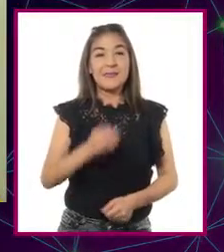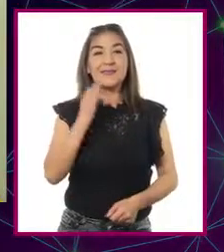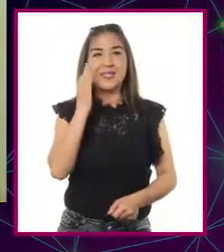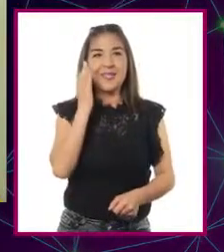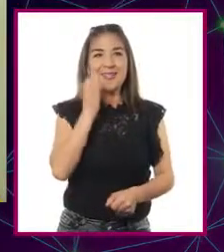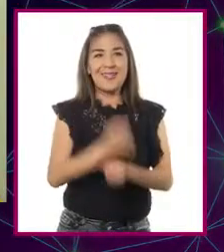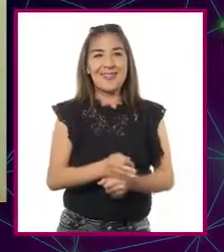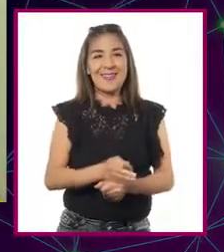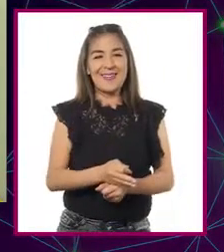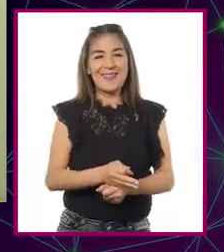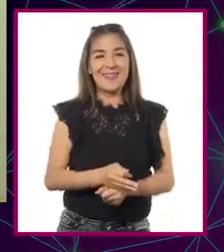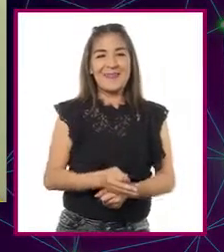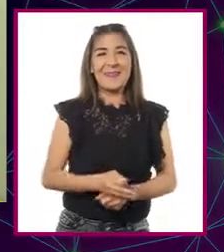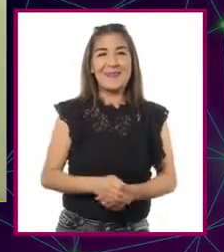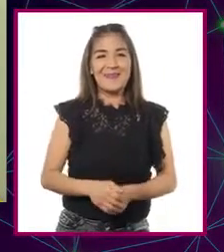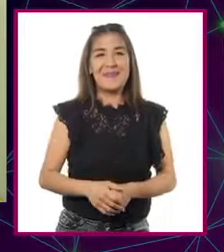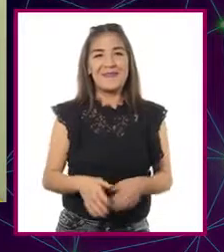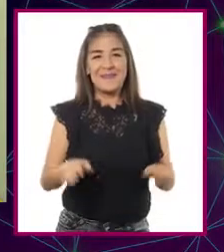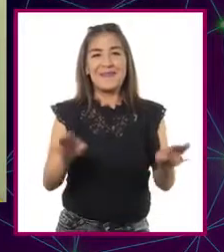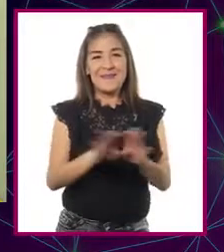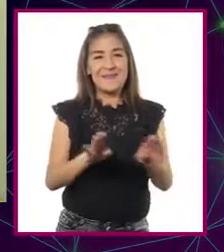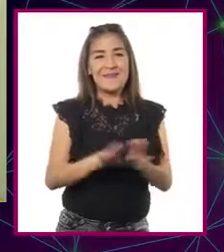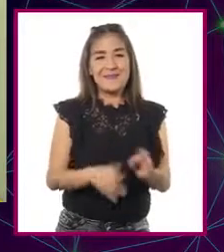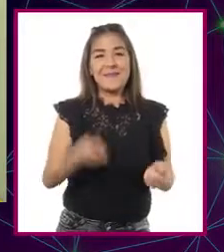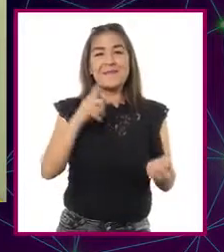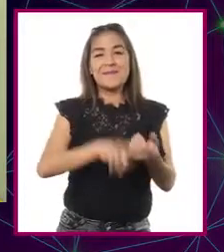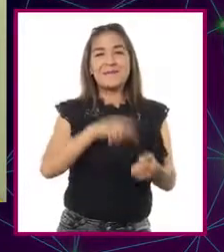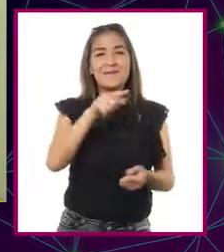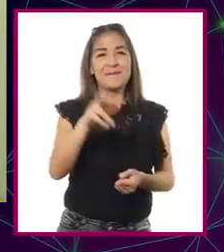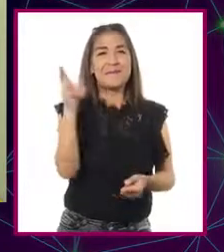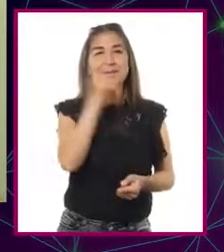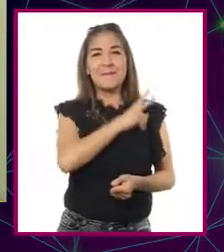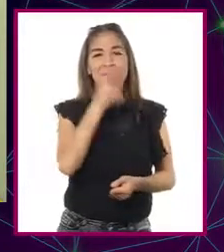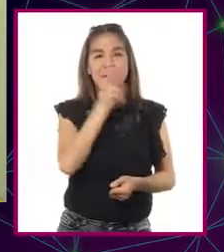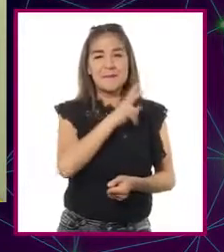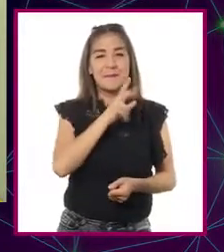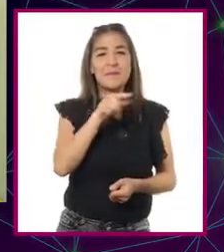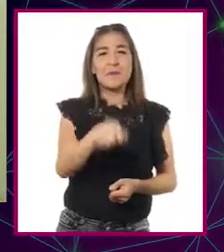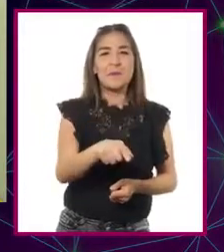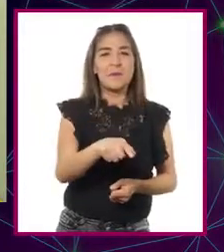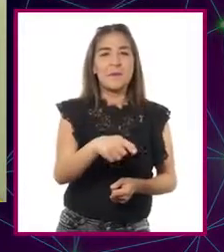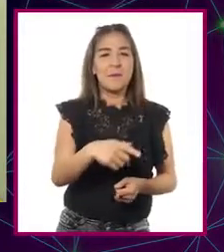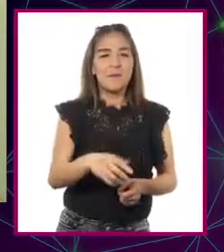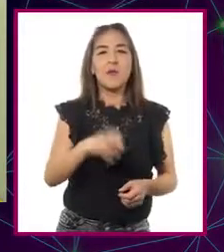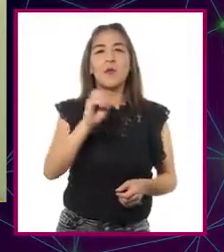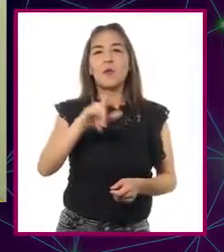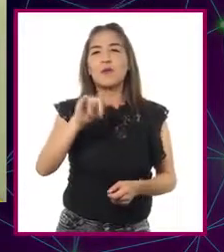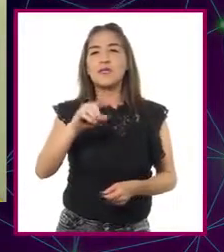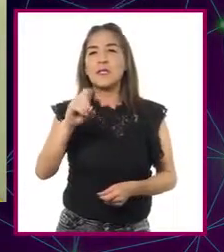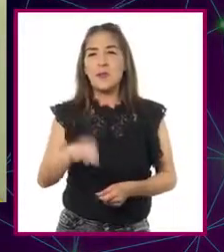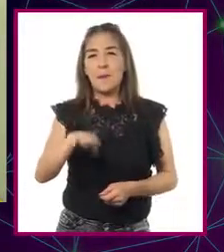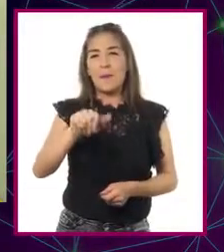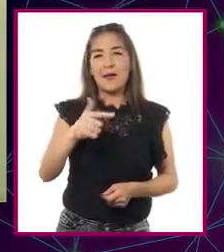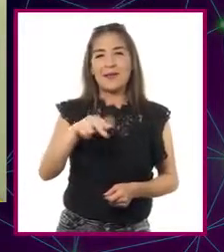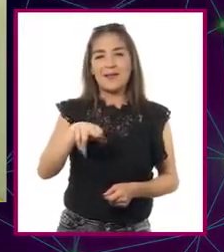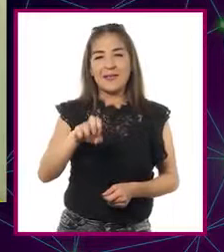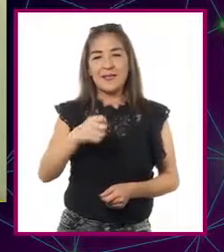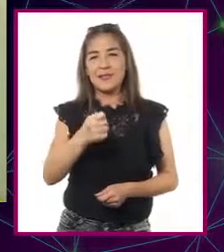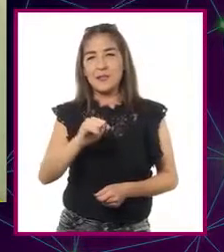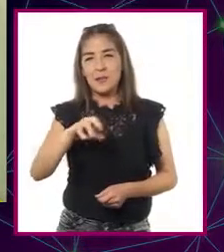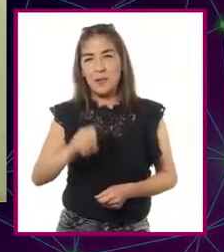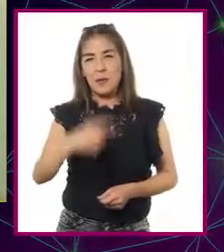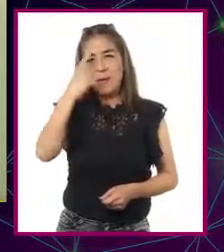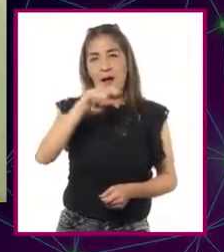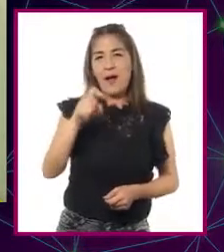magnesio. Al calentarlo con el oxígeno, formó óxido de magnesio. Al agregar agua